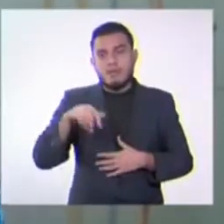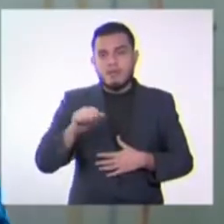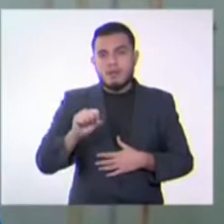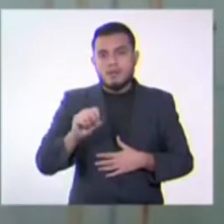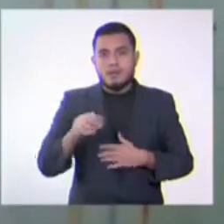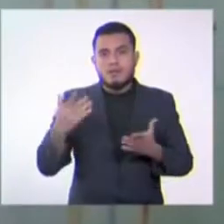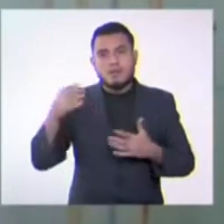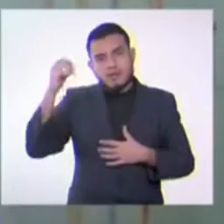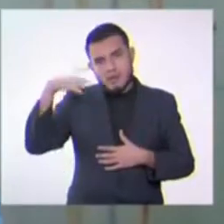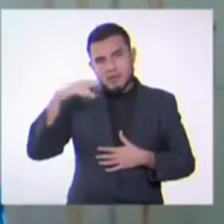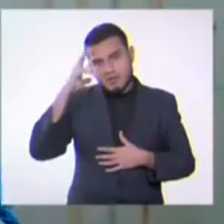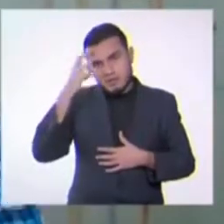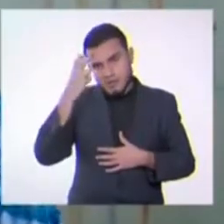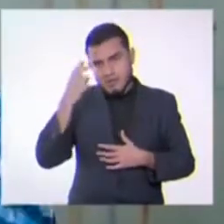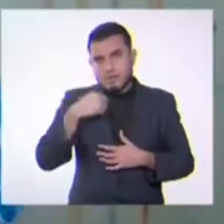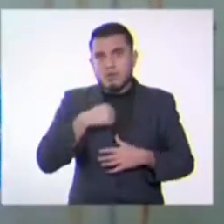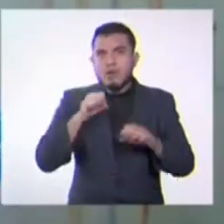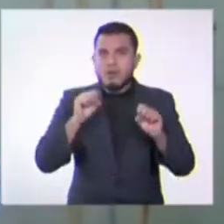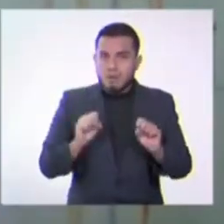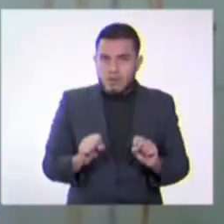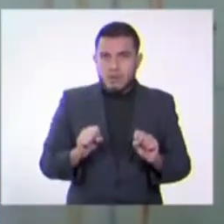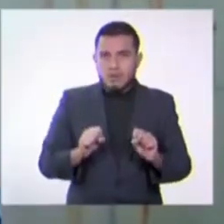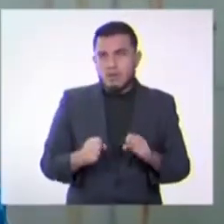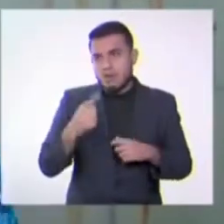decir, yo puedo inclusive ver